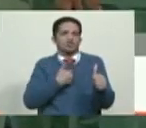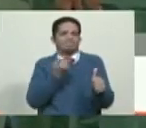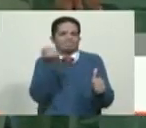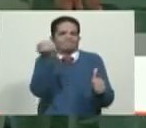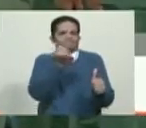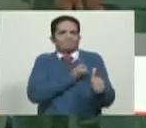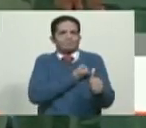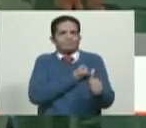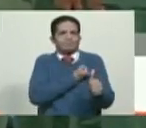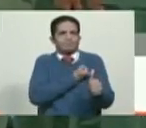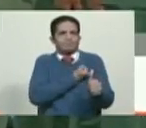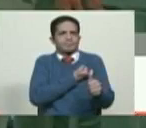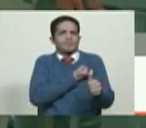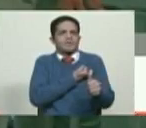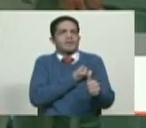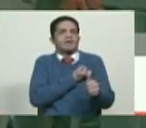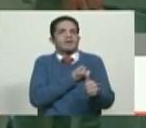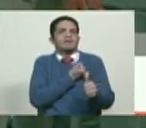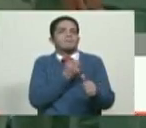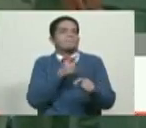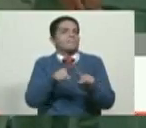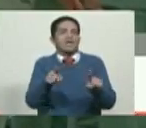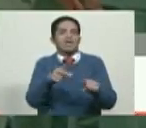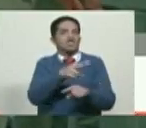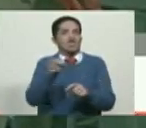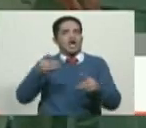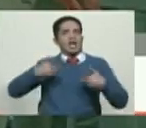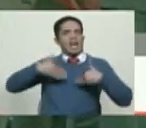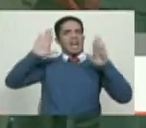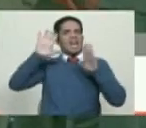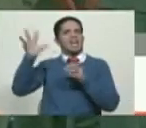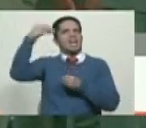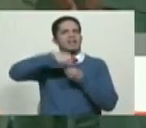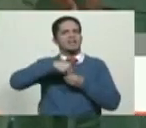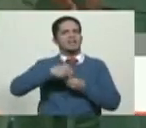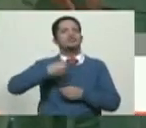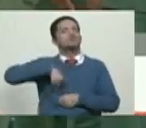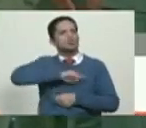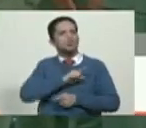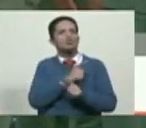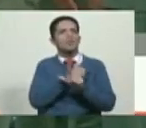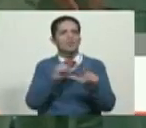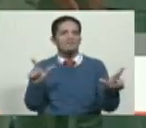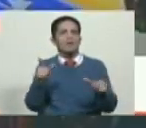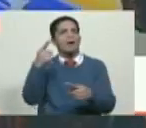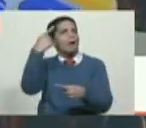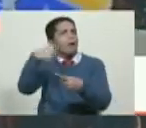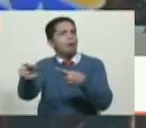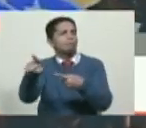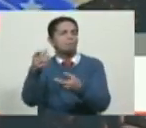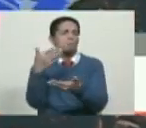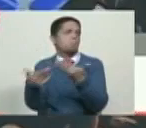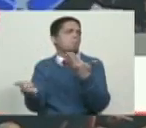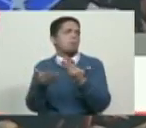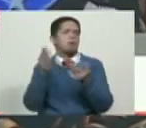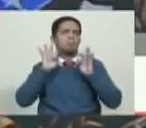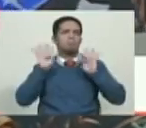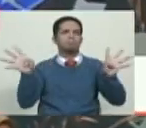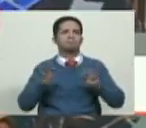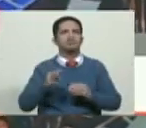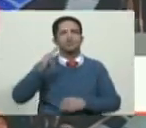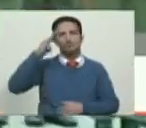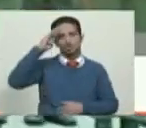llegue que rendirnos al torpe invasor. Somos libres, lo demás no importa. Soldado